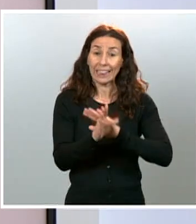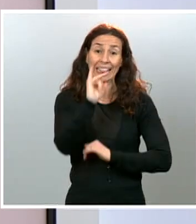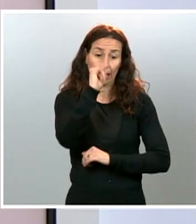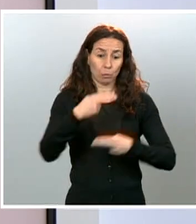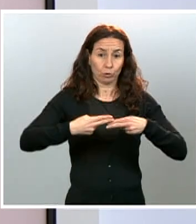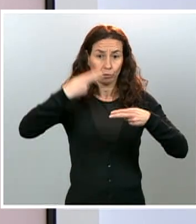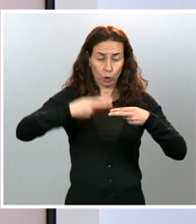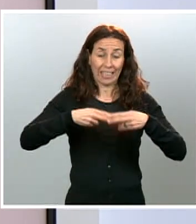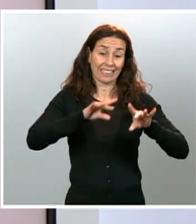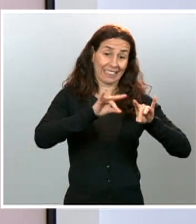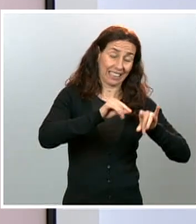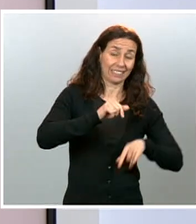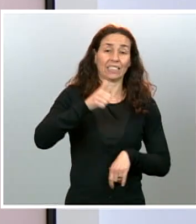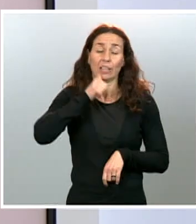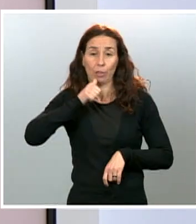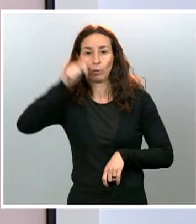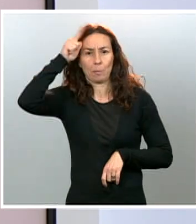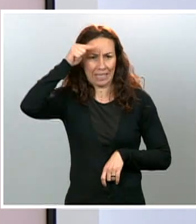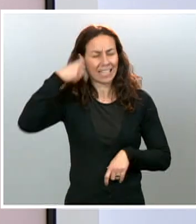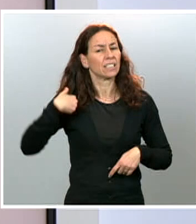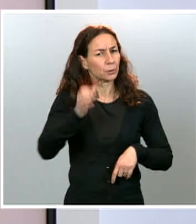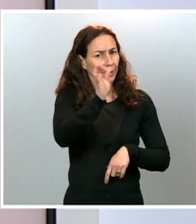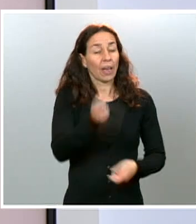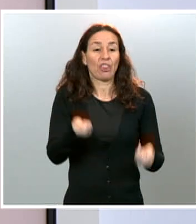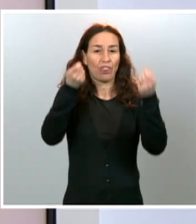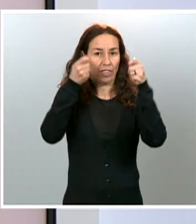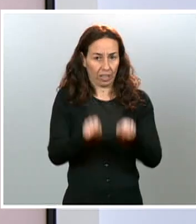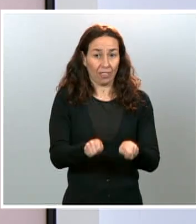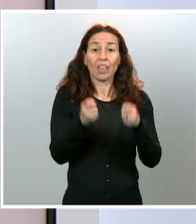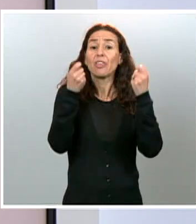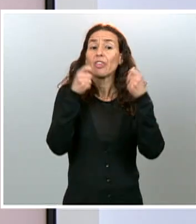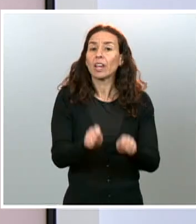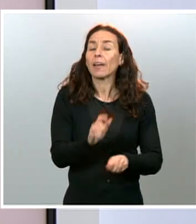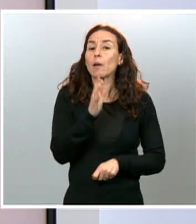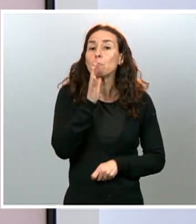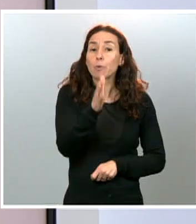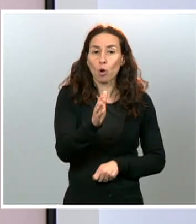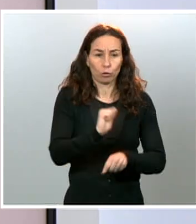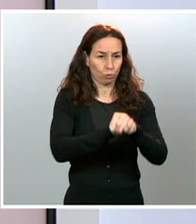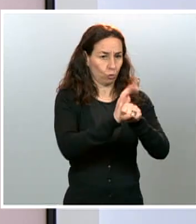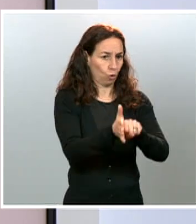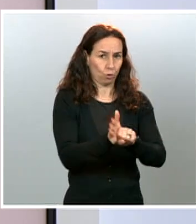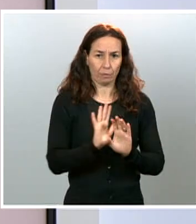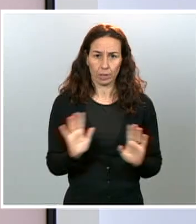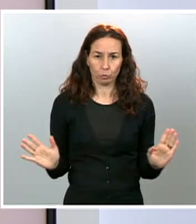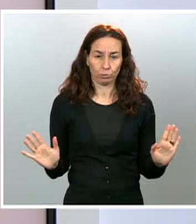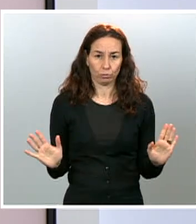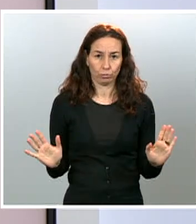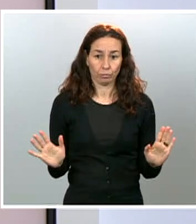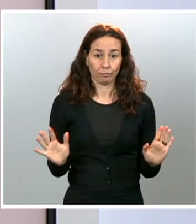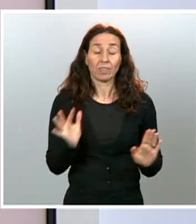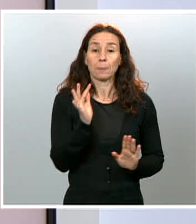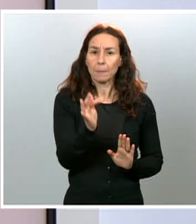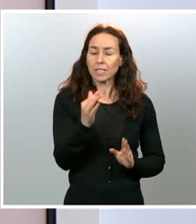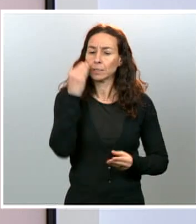como refieres están cerradas consecuencia de la el coronavirus y de la necesidad de adoptar las medidas de